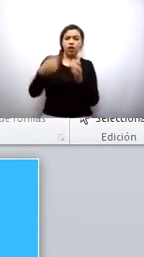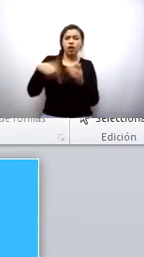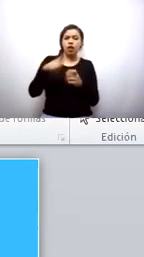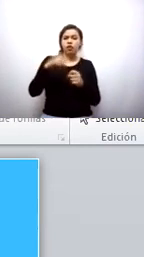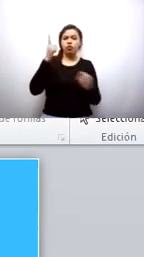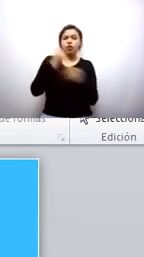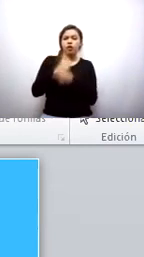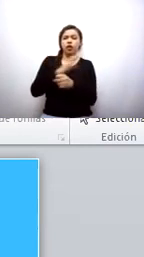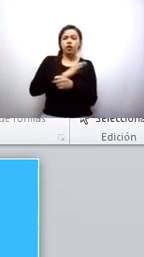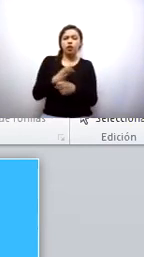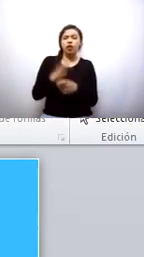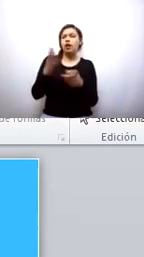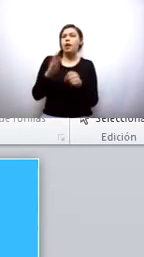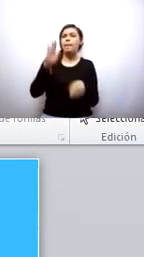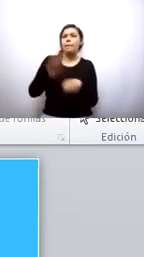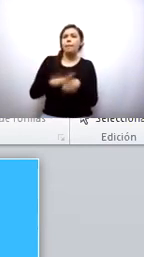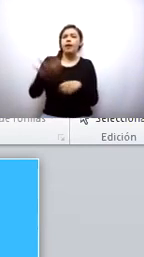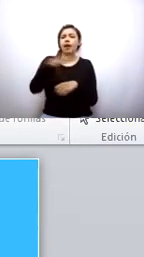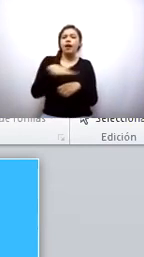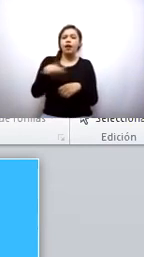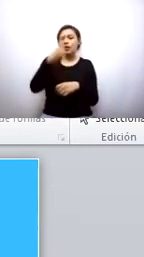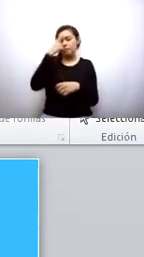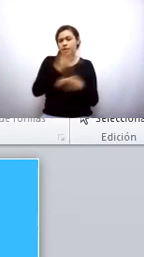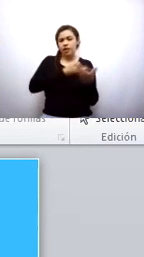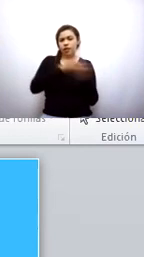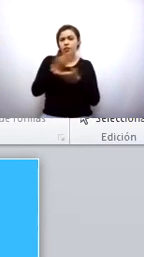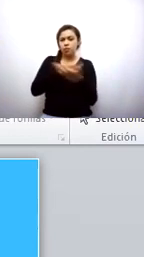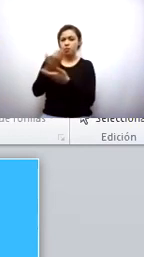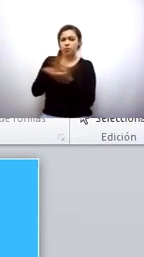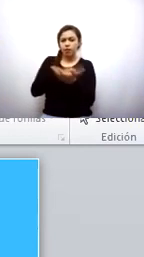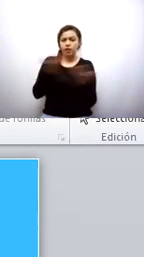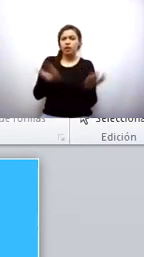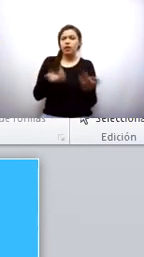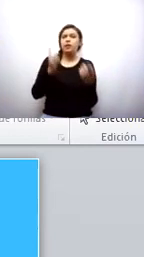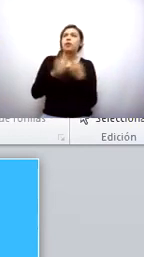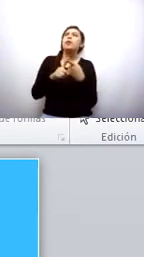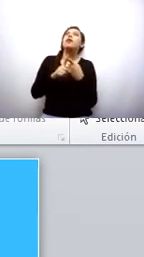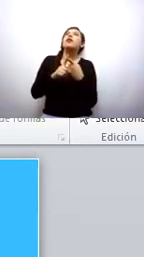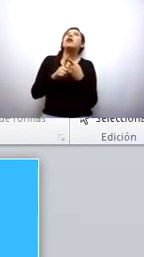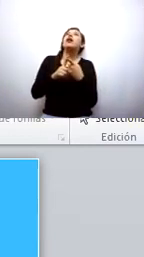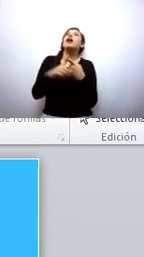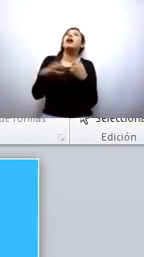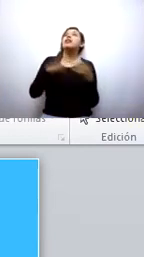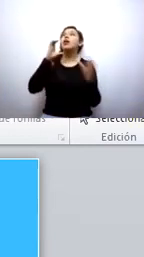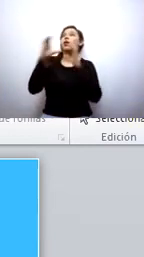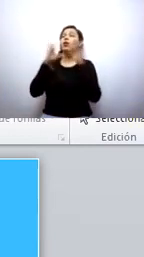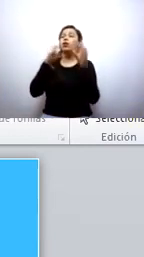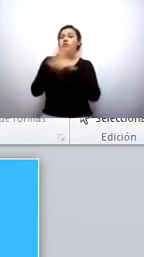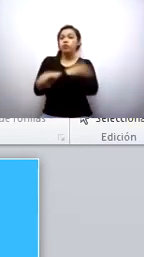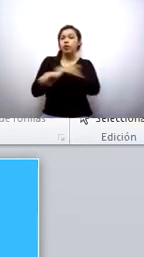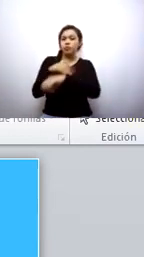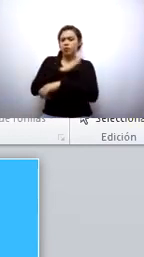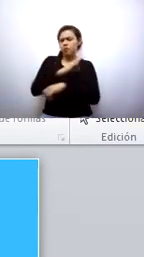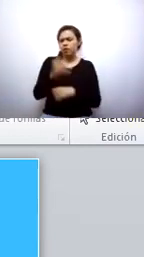un poco de más espacio en el cual pueden interactuar, en el cual pueden establecer comunicación con su familia, pero